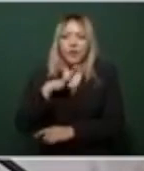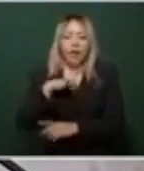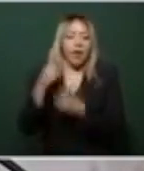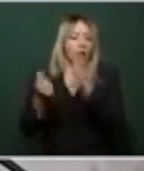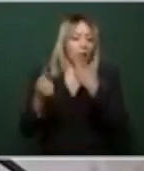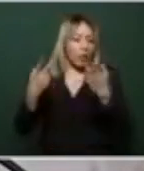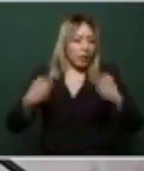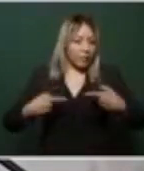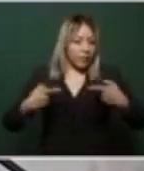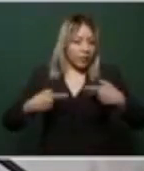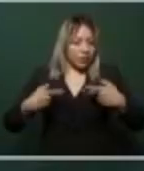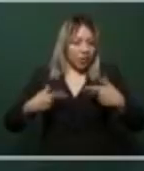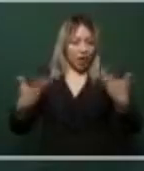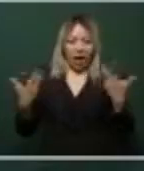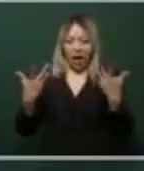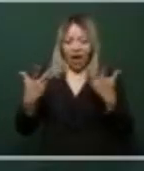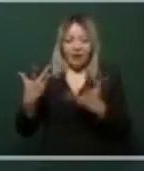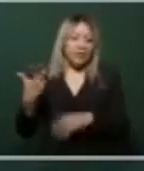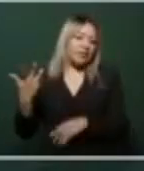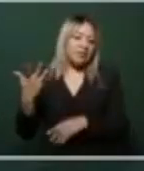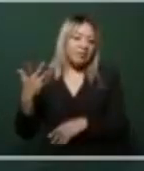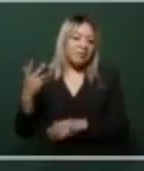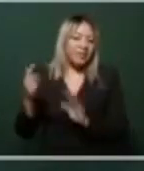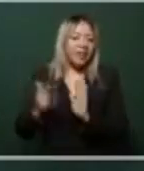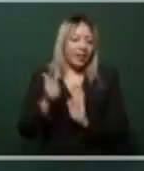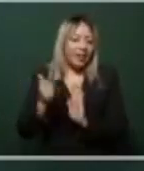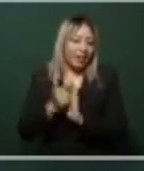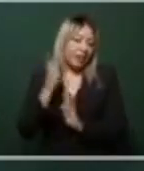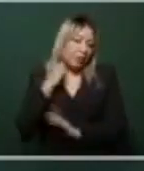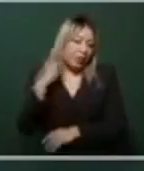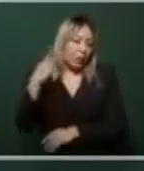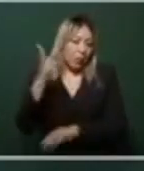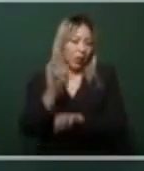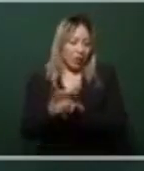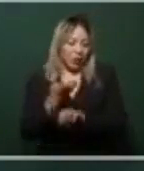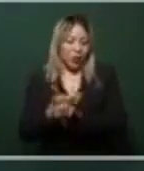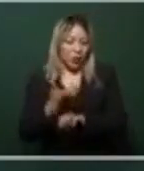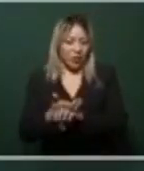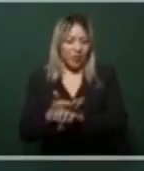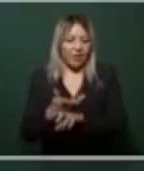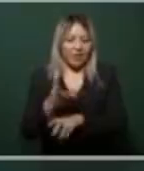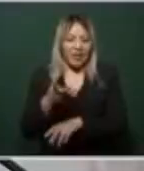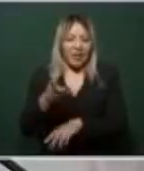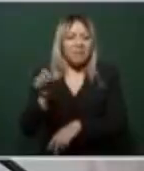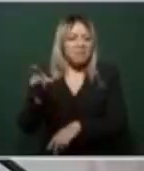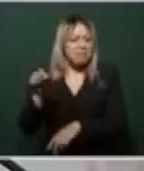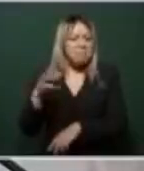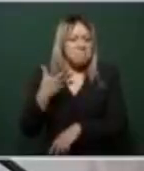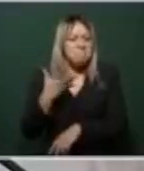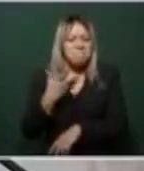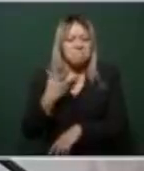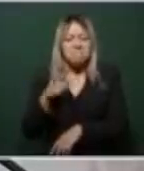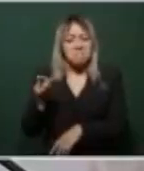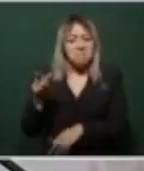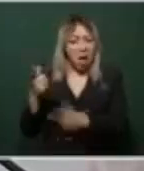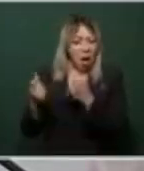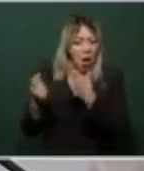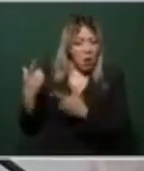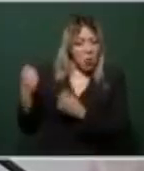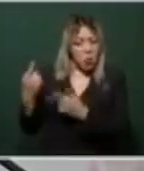de Estados Unidos, de esas regiones, que tienen